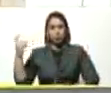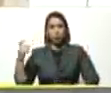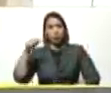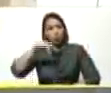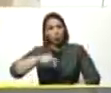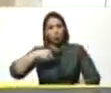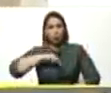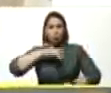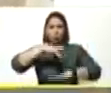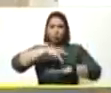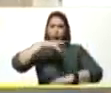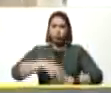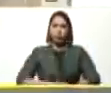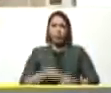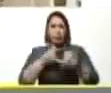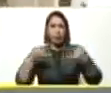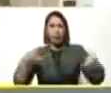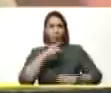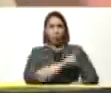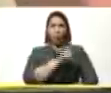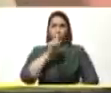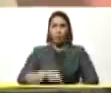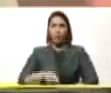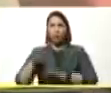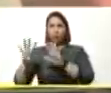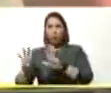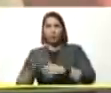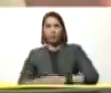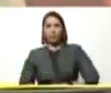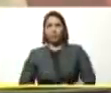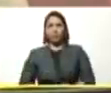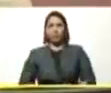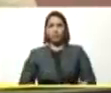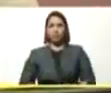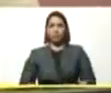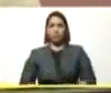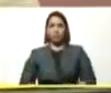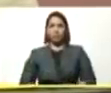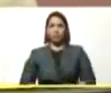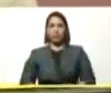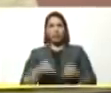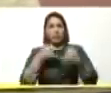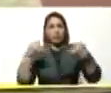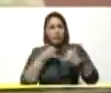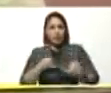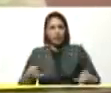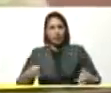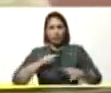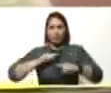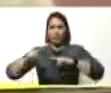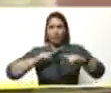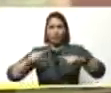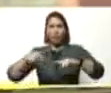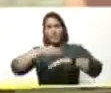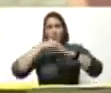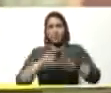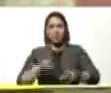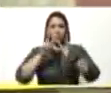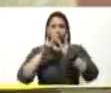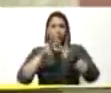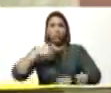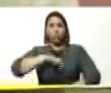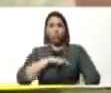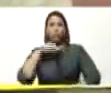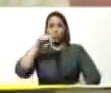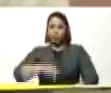estamos tocando la línea número 1 y la línea número 9, líneas emanadas del Ministerio para la Vivienda y que estamos